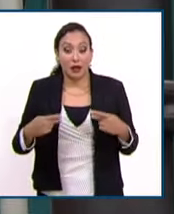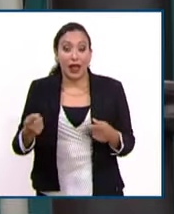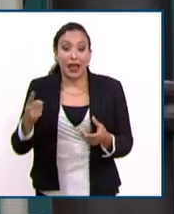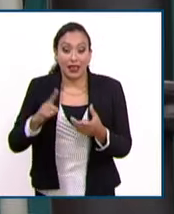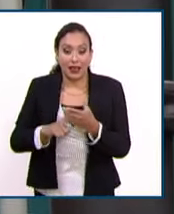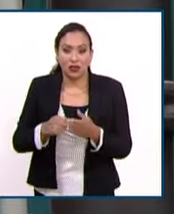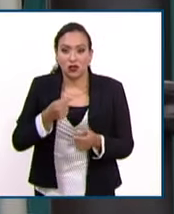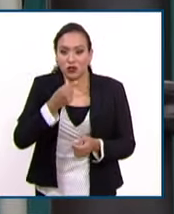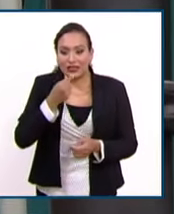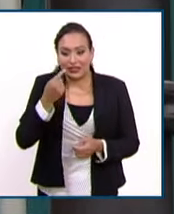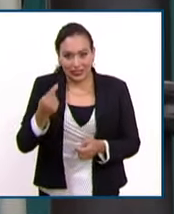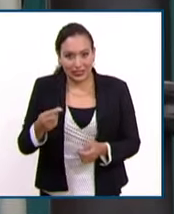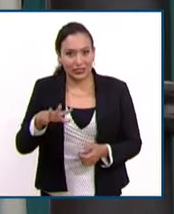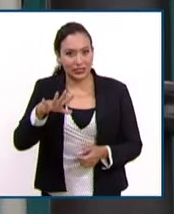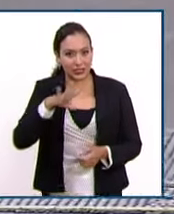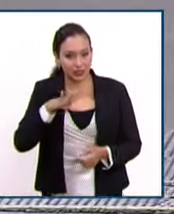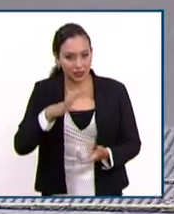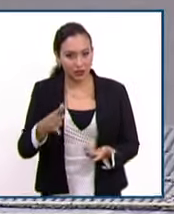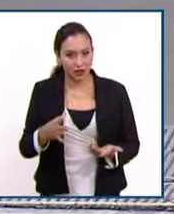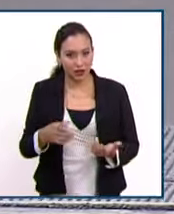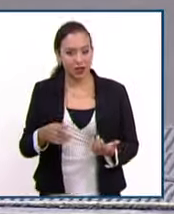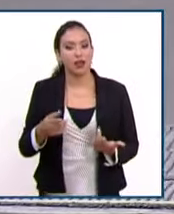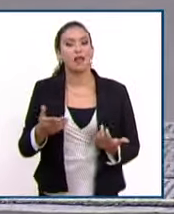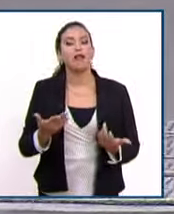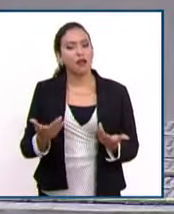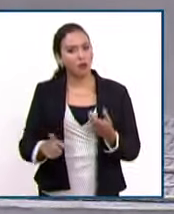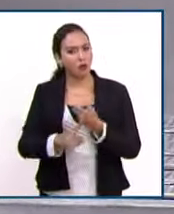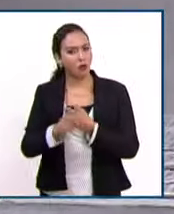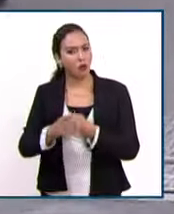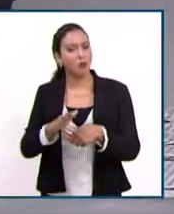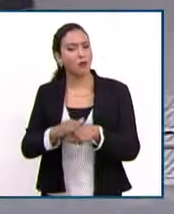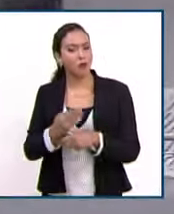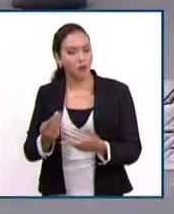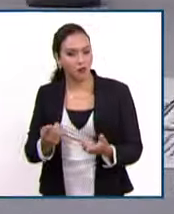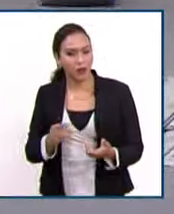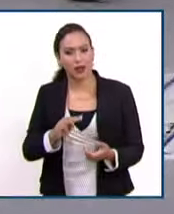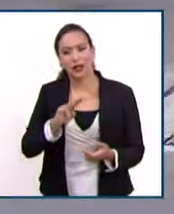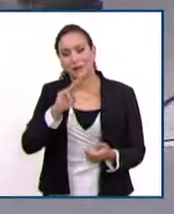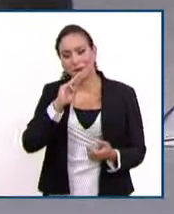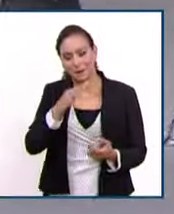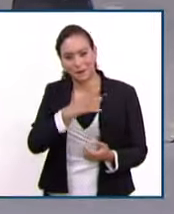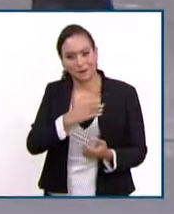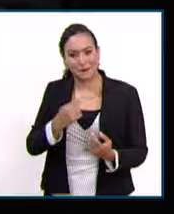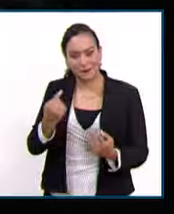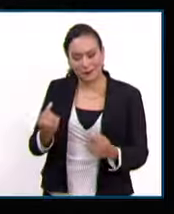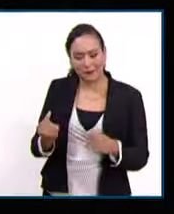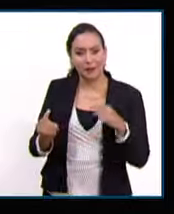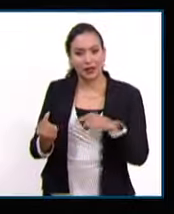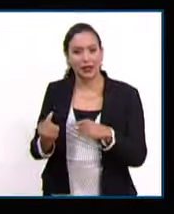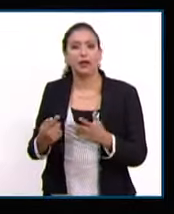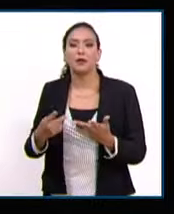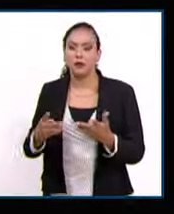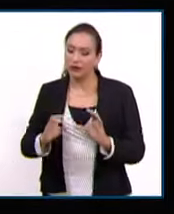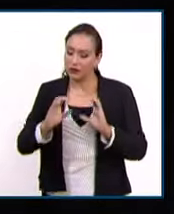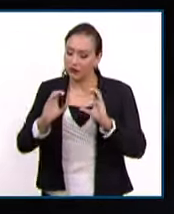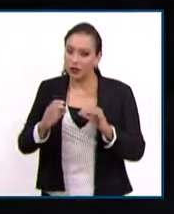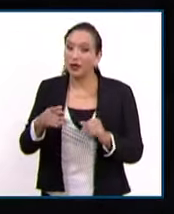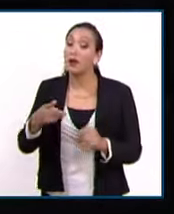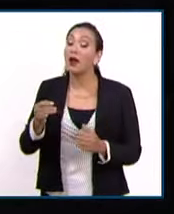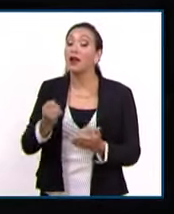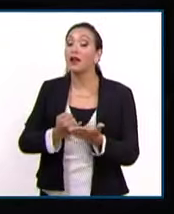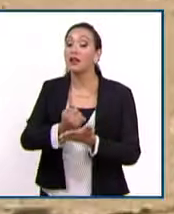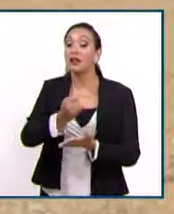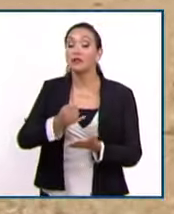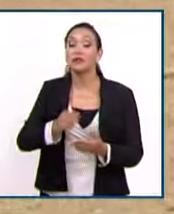no figure como parte formal y la litis no exija dilucidar o resolver sobre sus derechos, pero que la resolución sí pudiera afectar